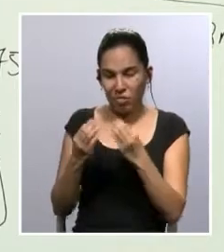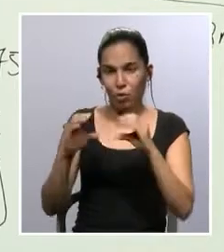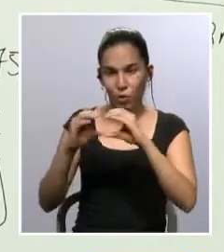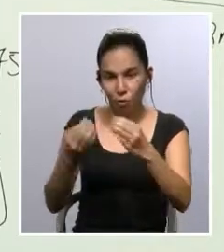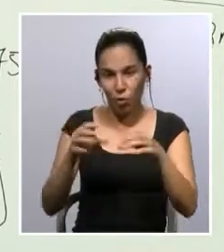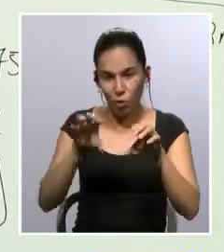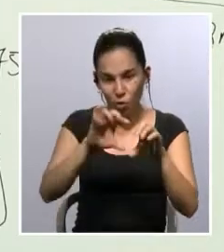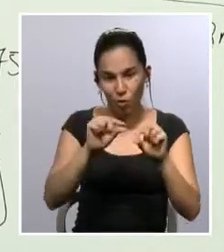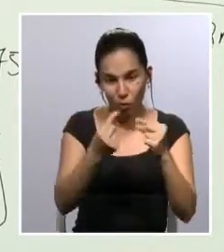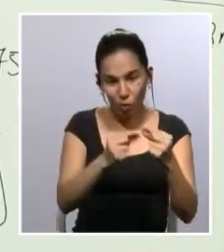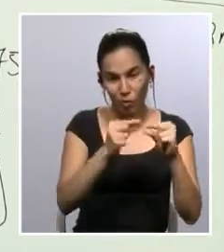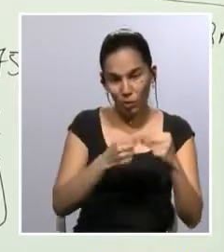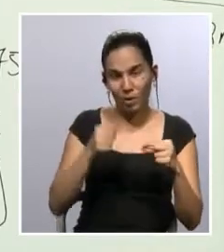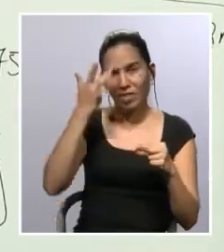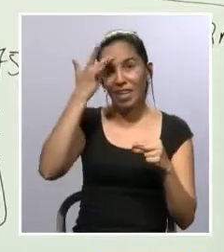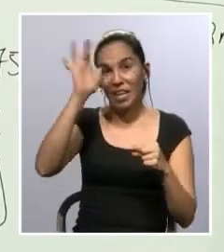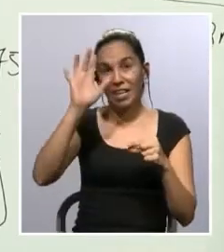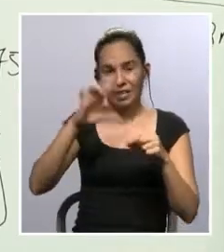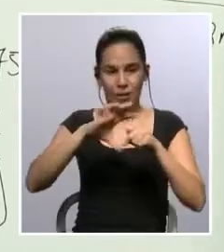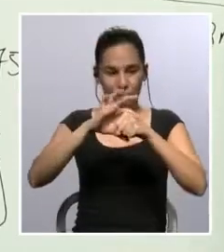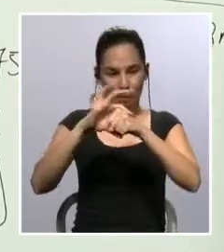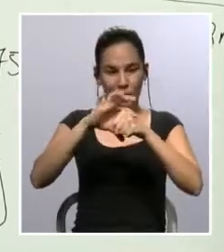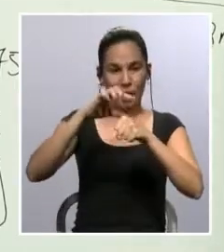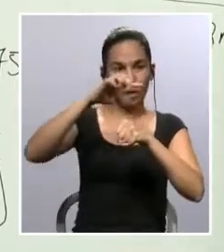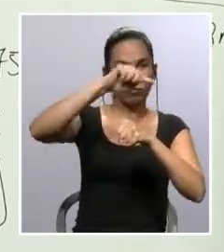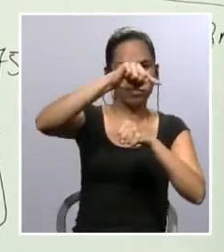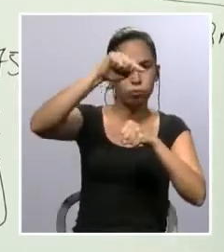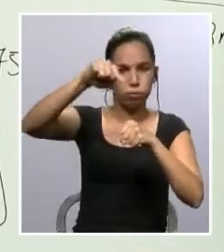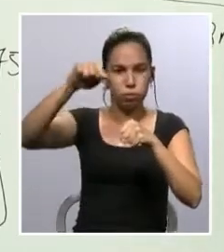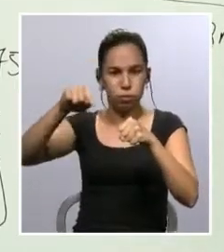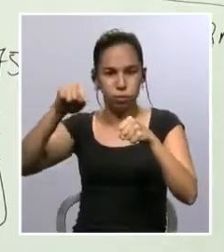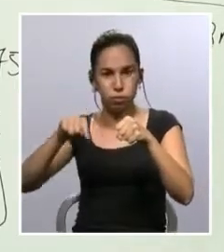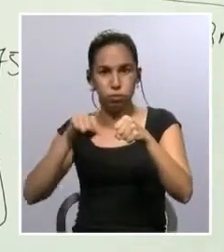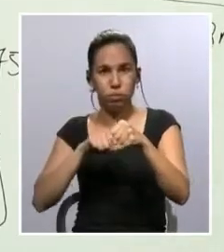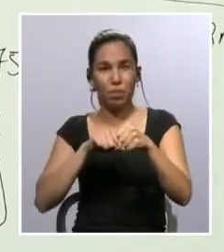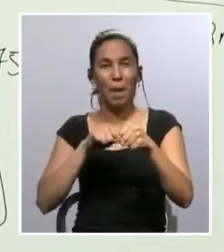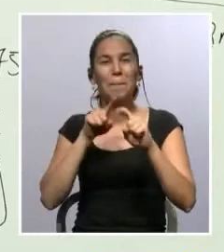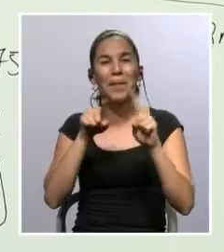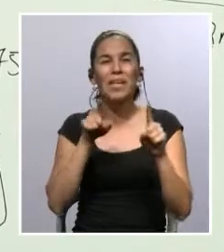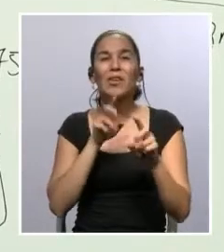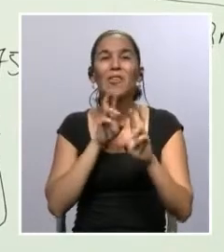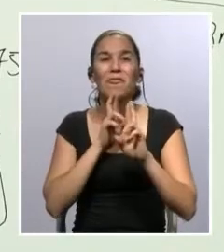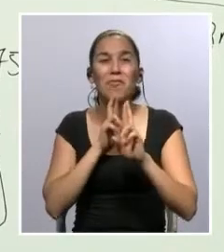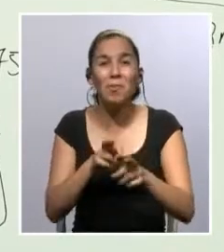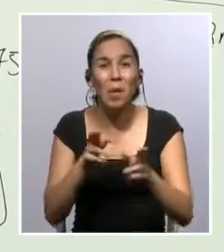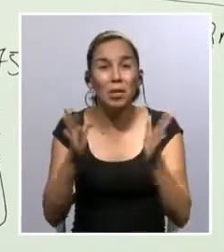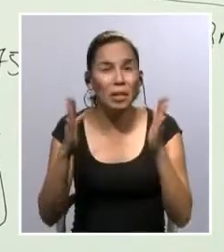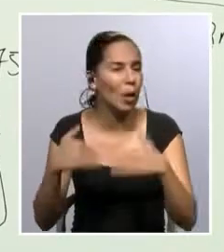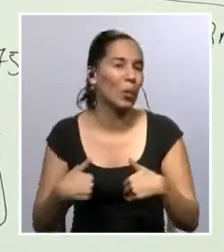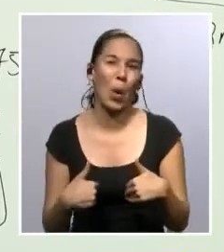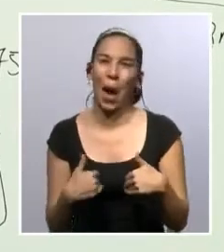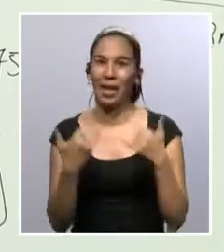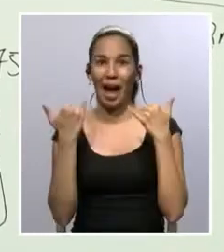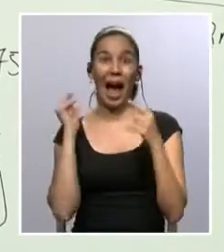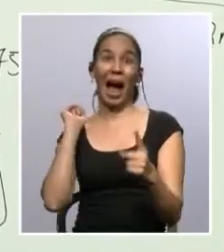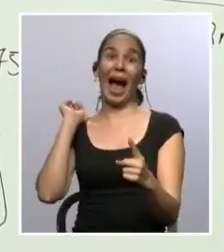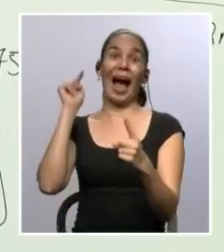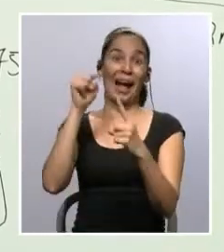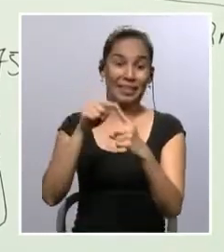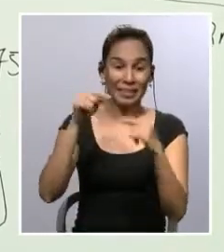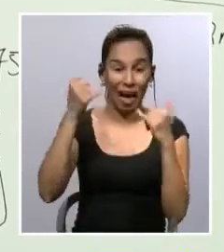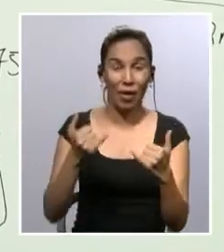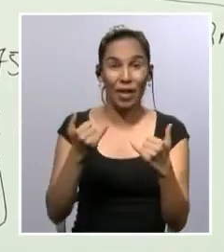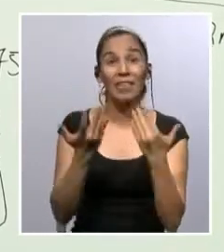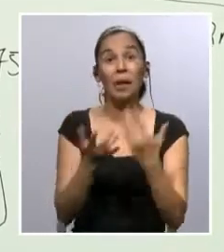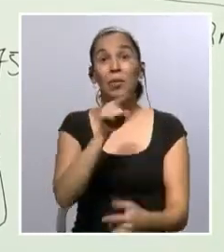hay alrededor del universo. Sin embargo, es una ecuación que no tiene solución hasta el día de hoy. Y tal vez alguno de los alumnos que